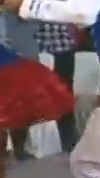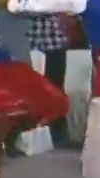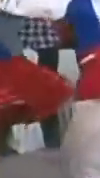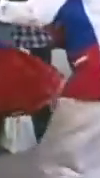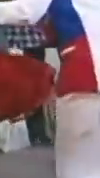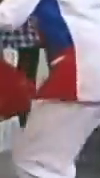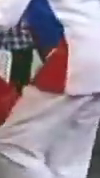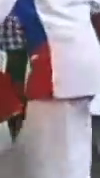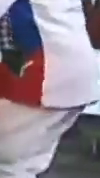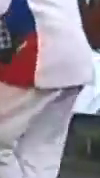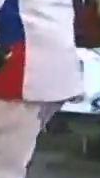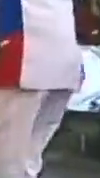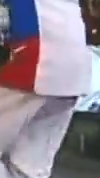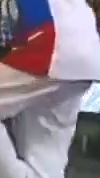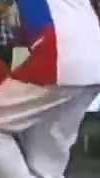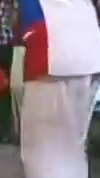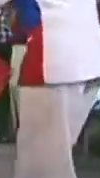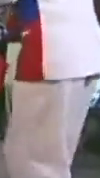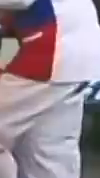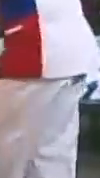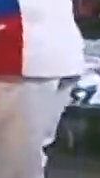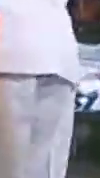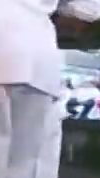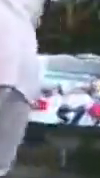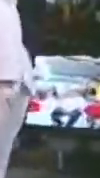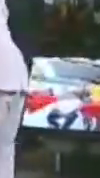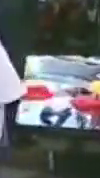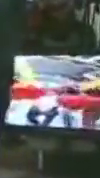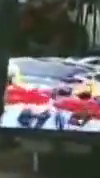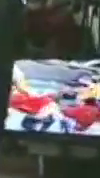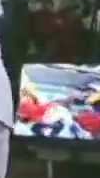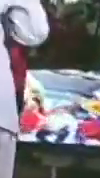farmacéutico será Henry Ventura, designado el día de hoy.